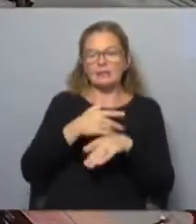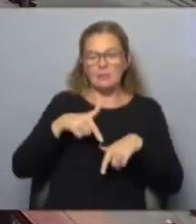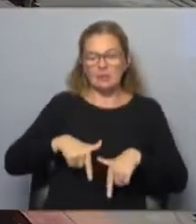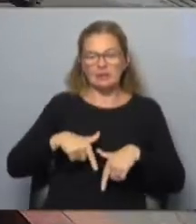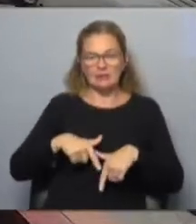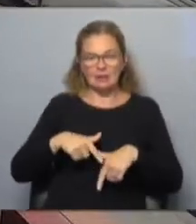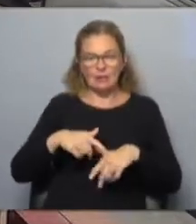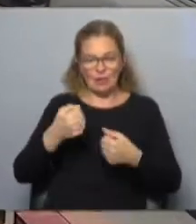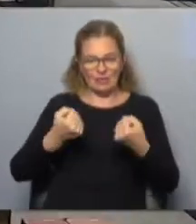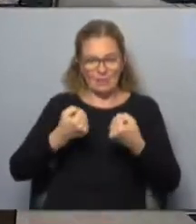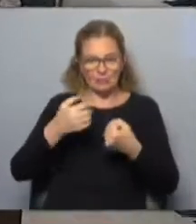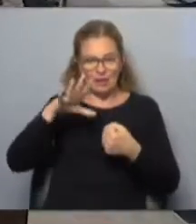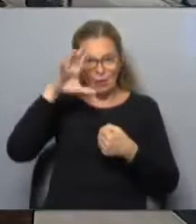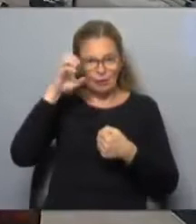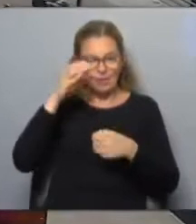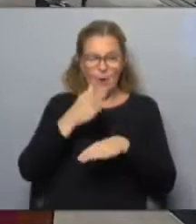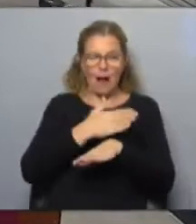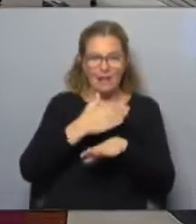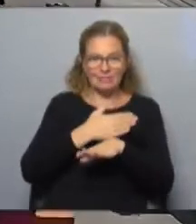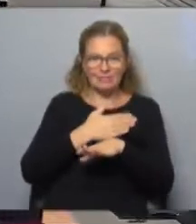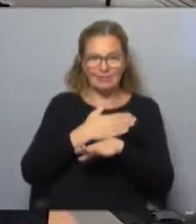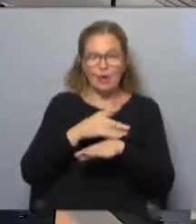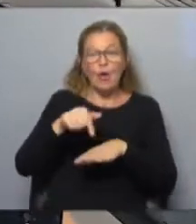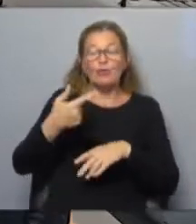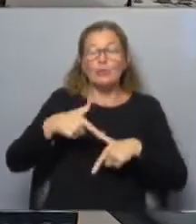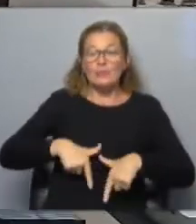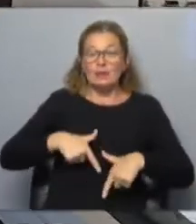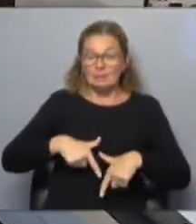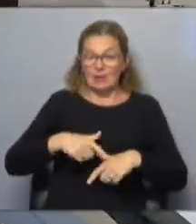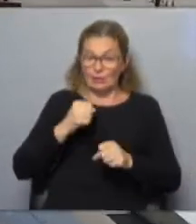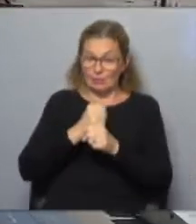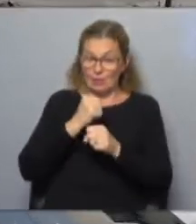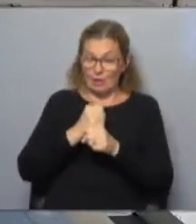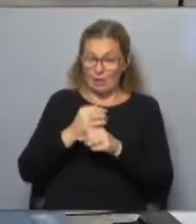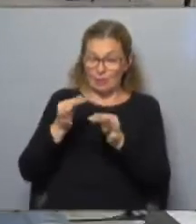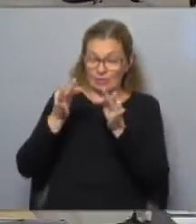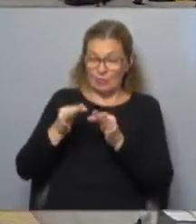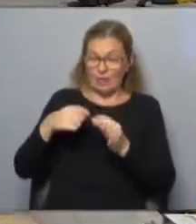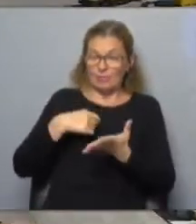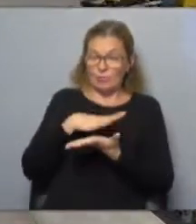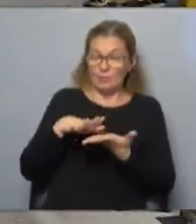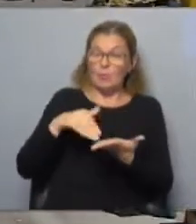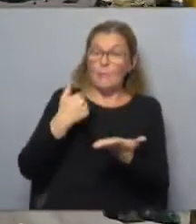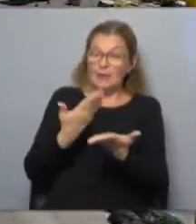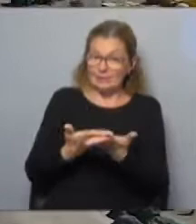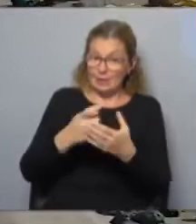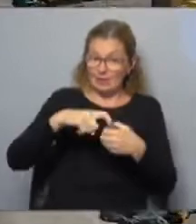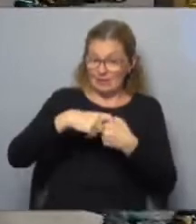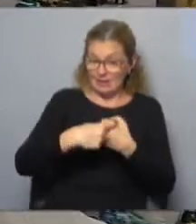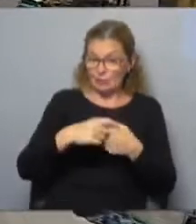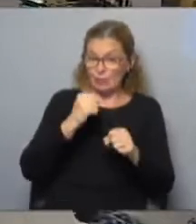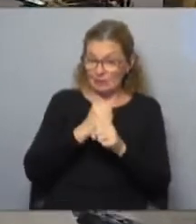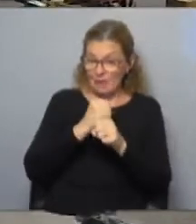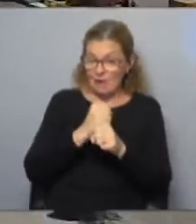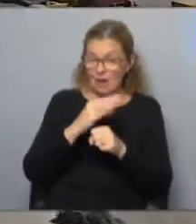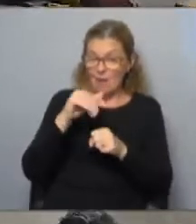Transporte y Obras Públicas. Recordemos que más temprano otro ministerio el Ministerio de Trabajo y Seguridad Social hizo un planteo al sindicato de quienes trabajan